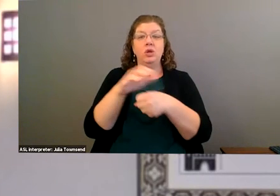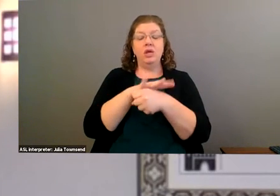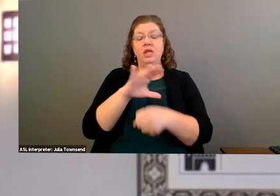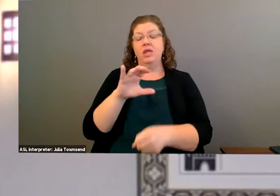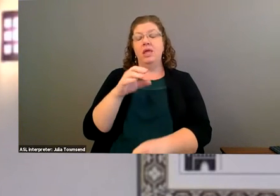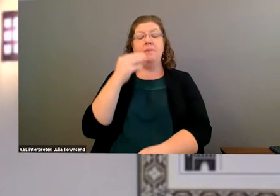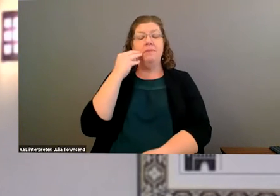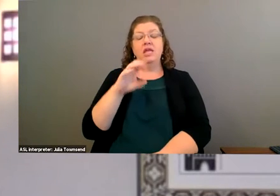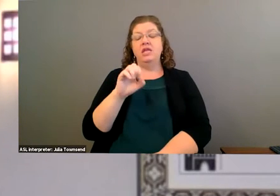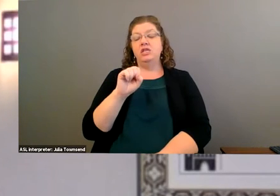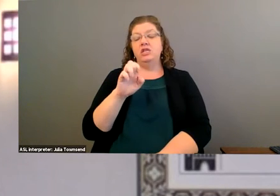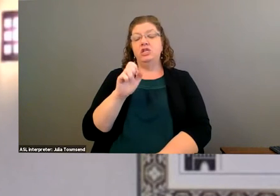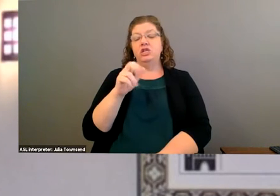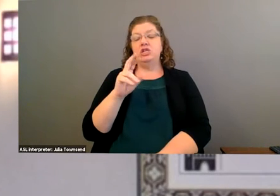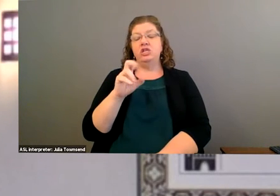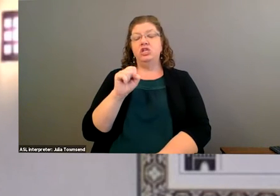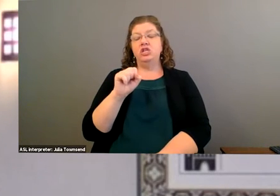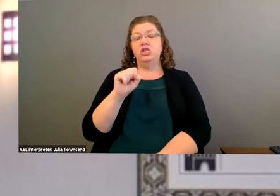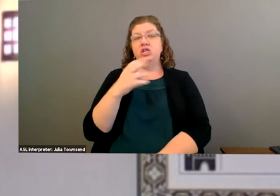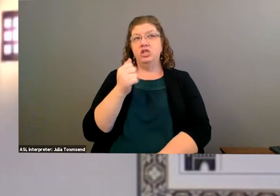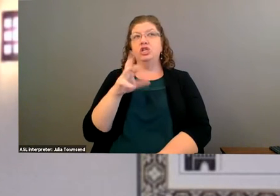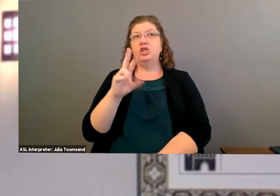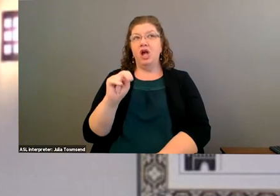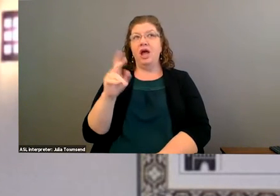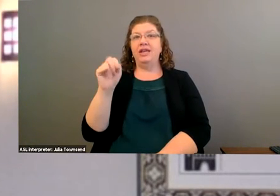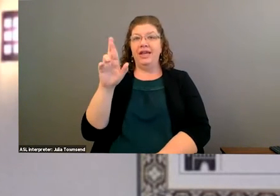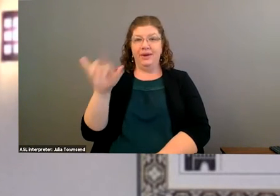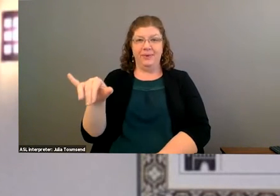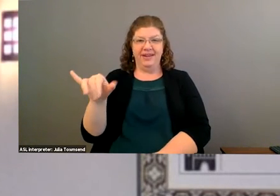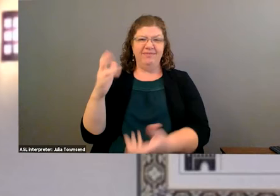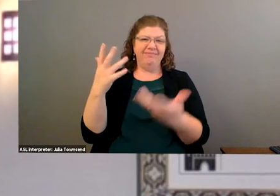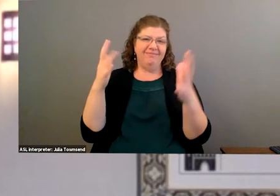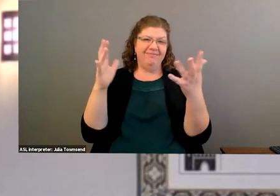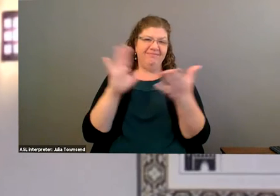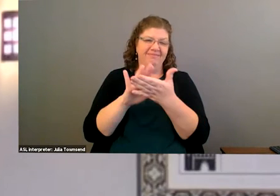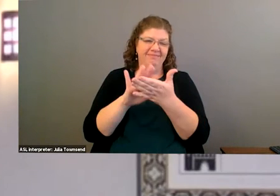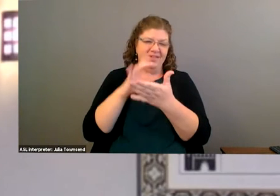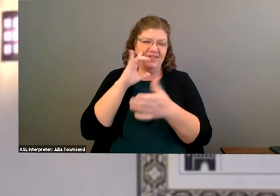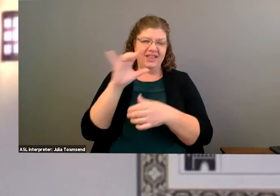del año en nuestra región, la señora Sean Carey. Así que muchas gracias por esto.